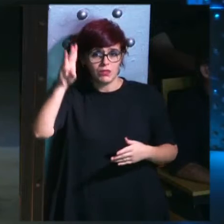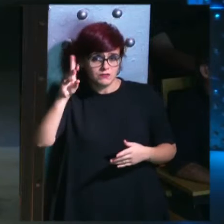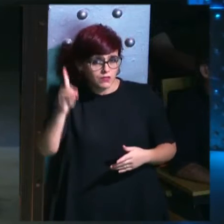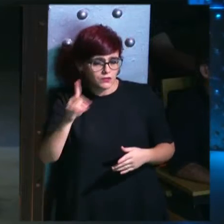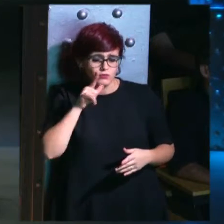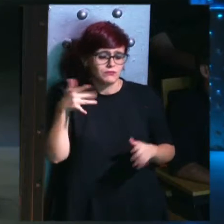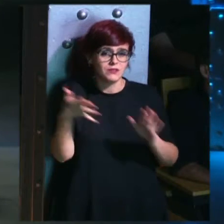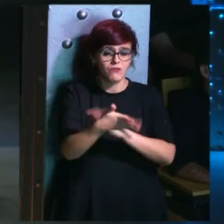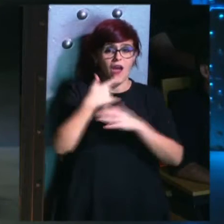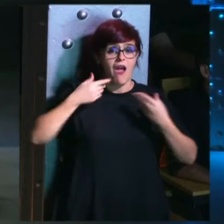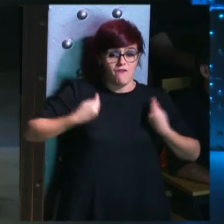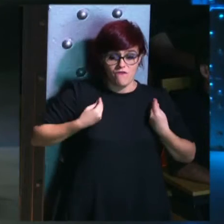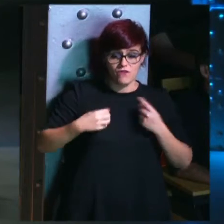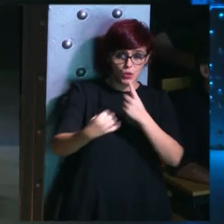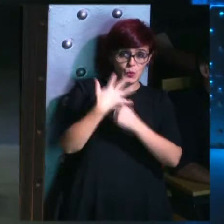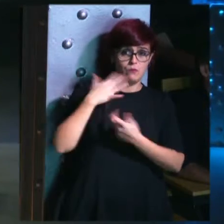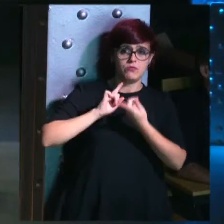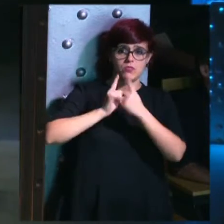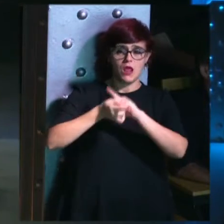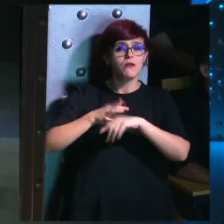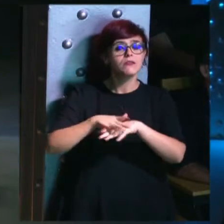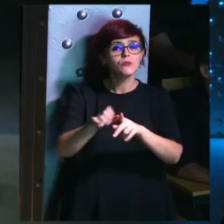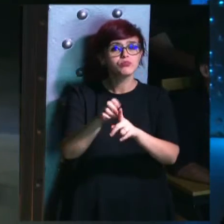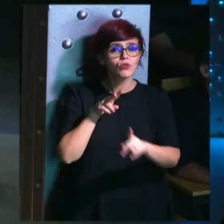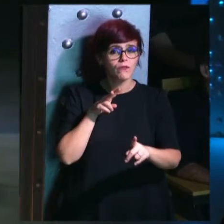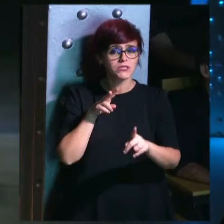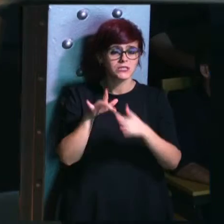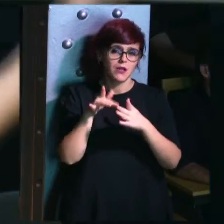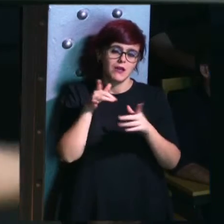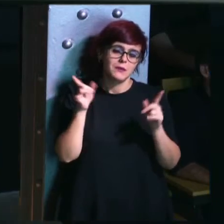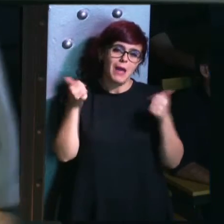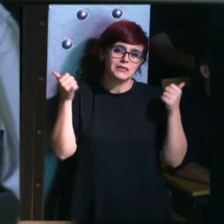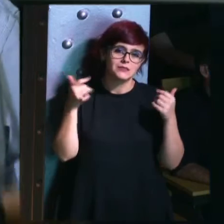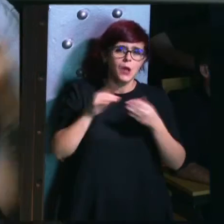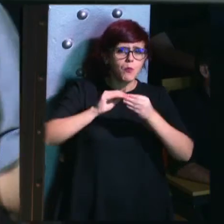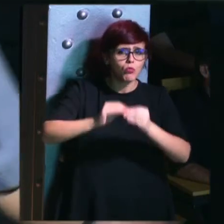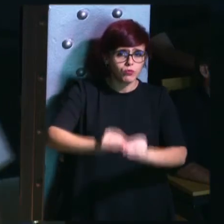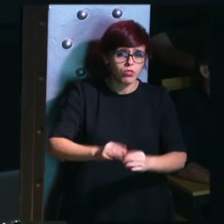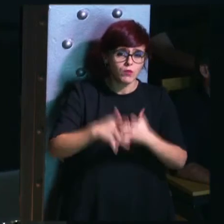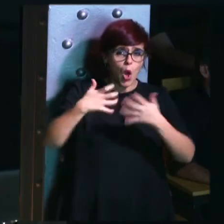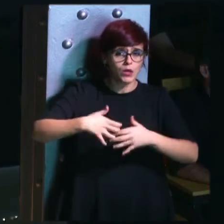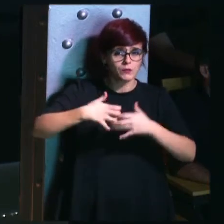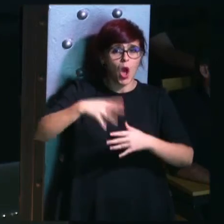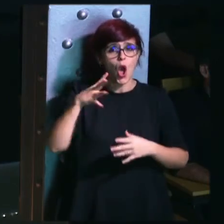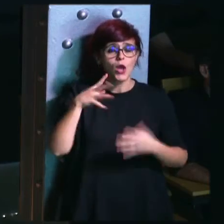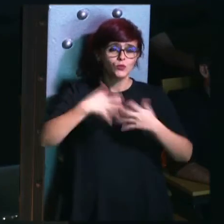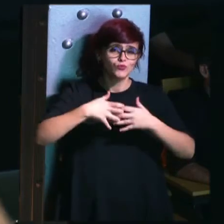nuestra existencia. Desde el punto de vista, digamos, más práctico de productividad en la industria